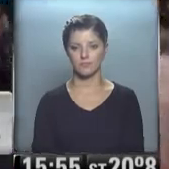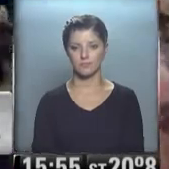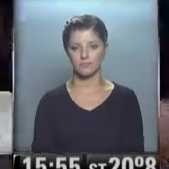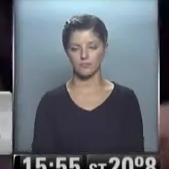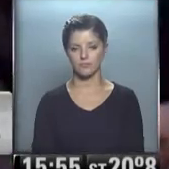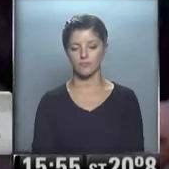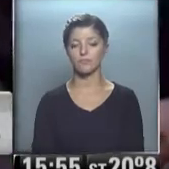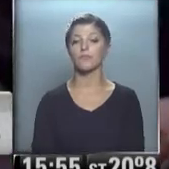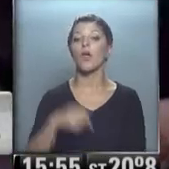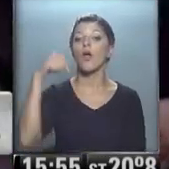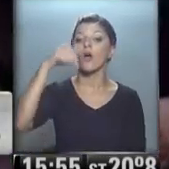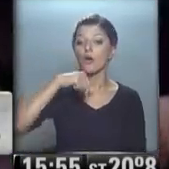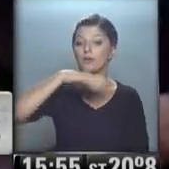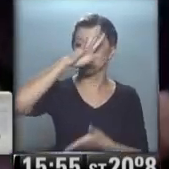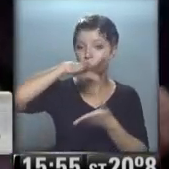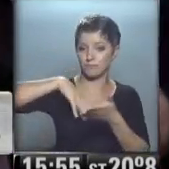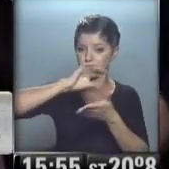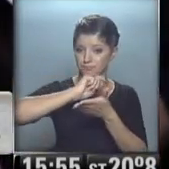Con esta oración